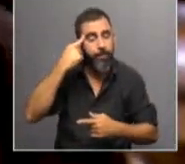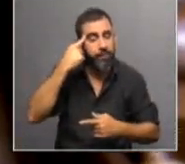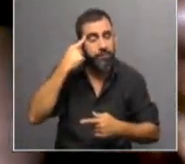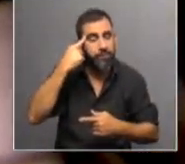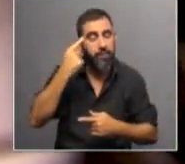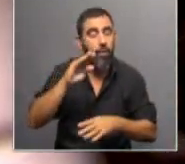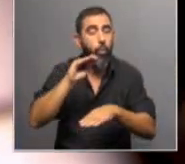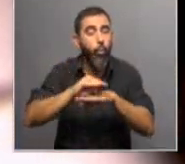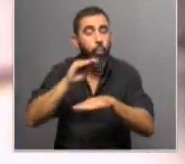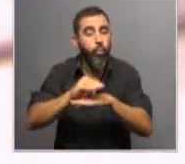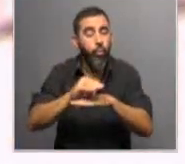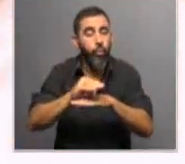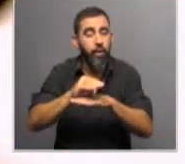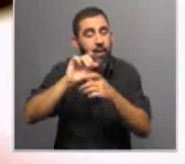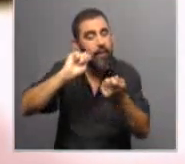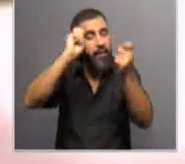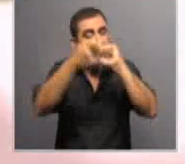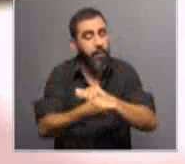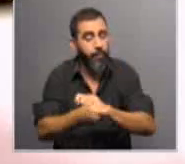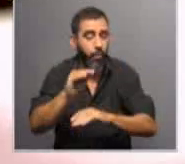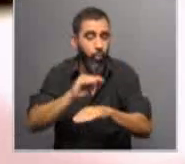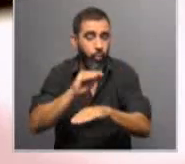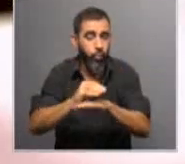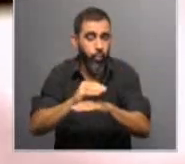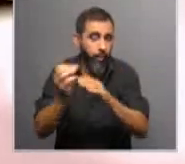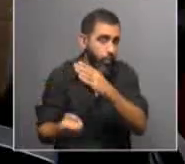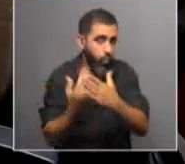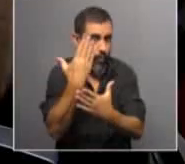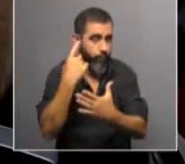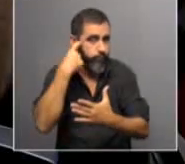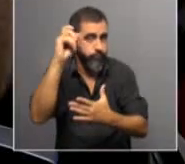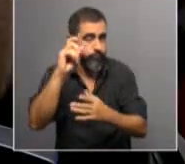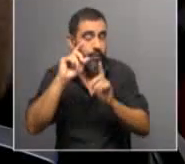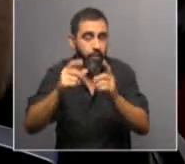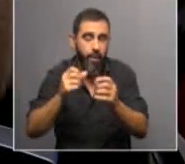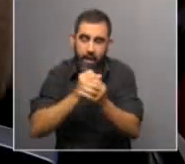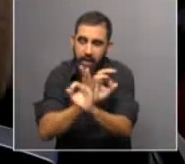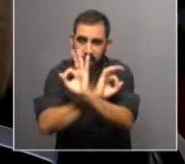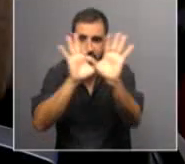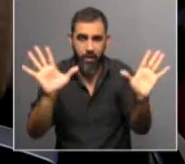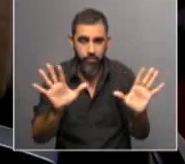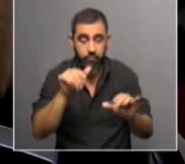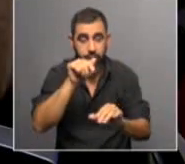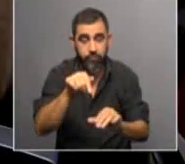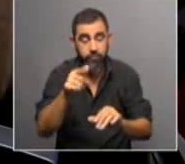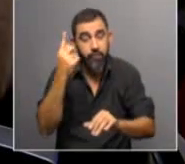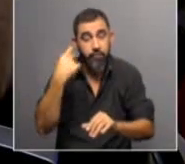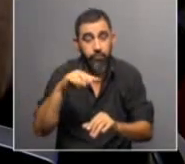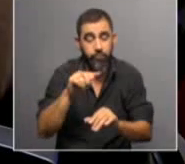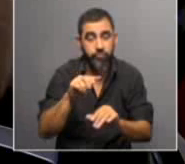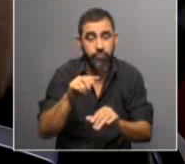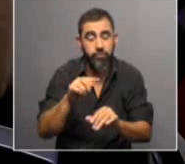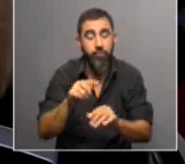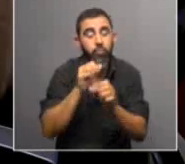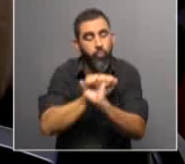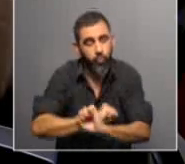la cultura como, digamos, transformar la cultura desde la innovación y desde la transparencia. Entonces, el hecho